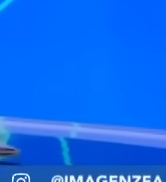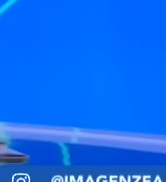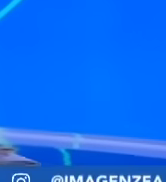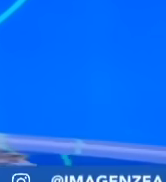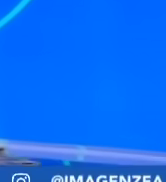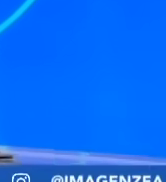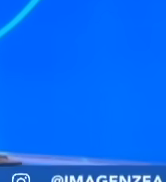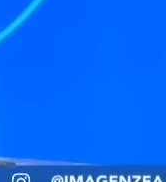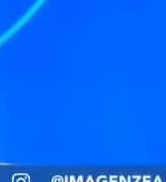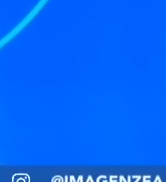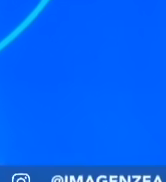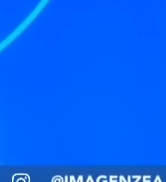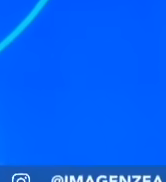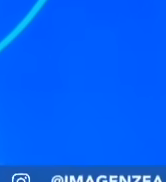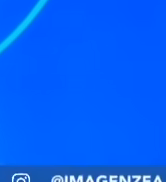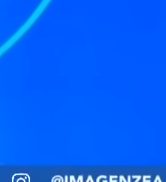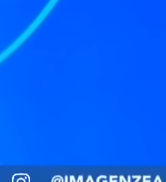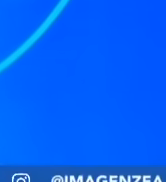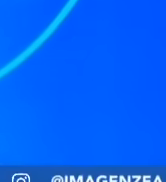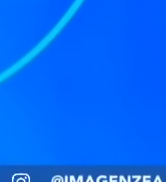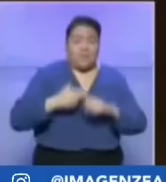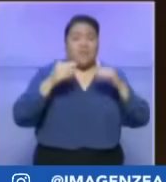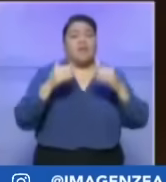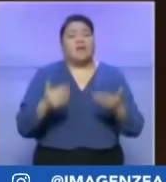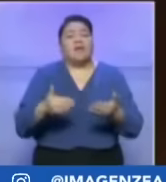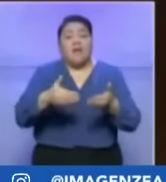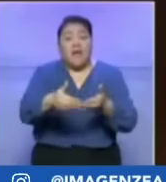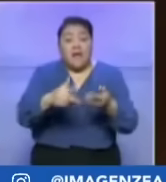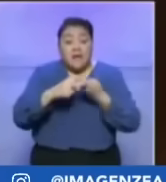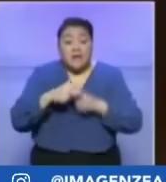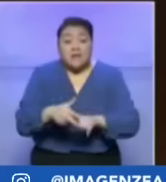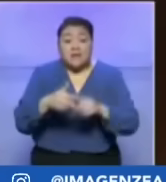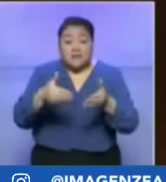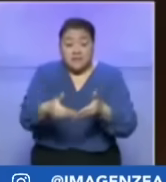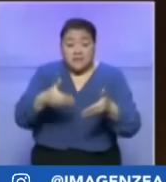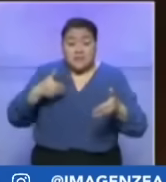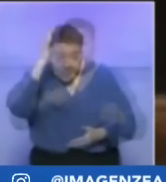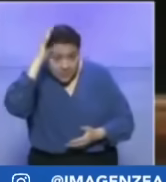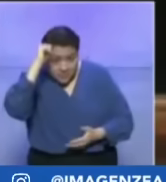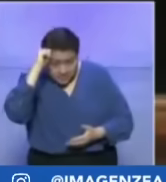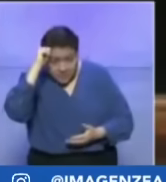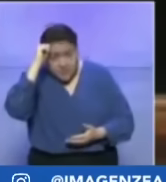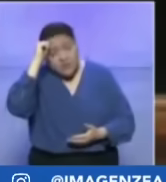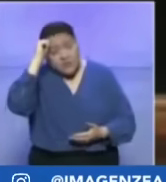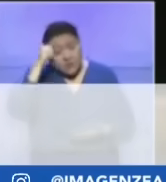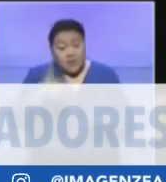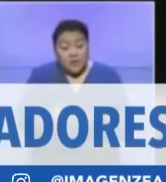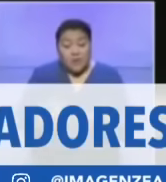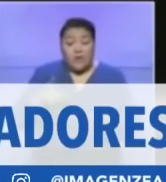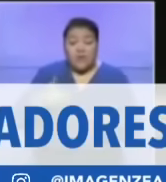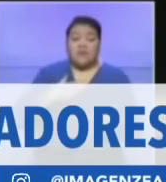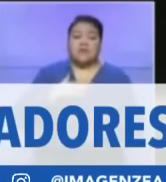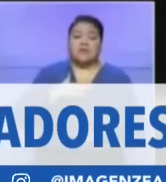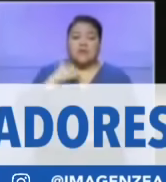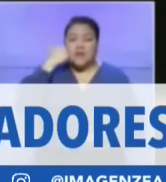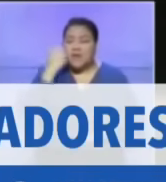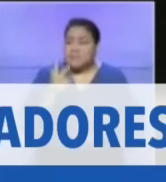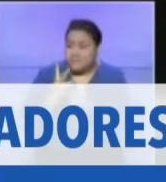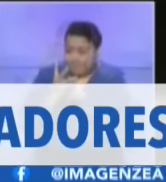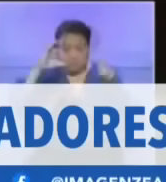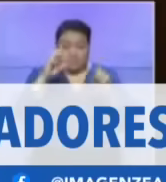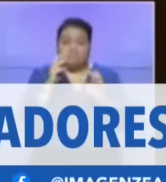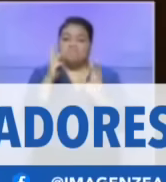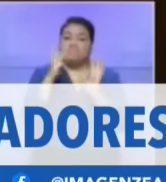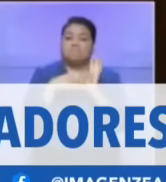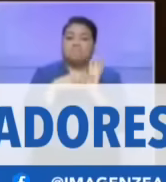confirmó la senaduría de los panistas Ricardo Anaya y Lili tellez así como la de Javier Corral por morena además de la decisión de dejar fuera al